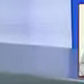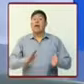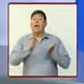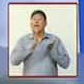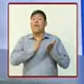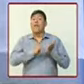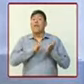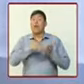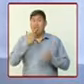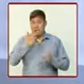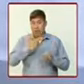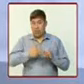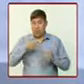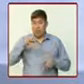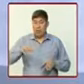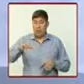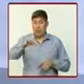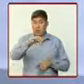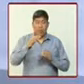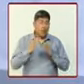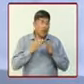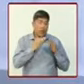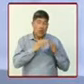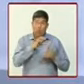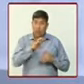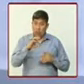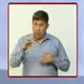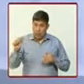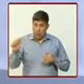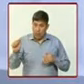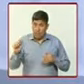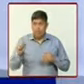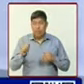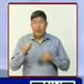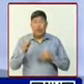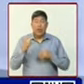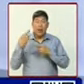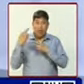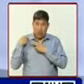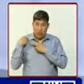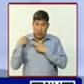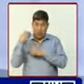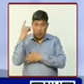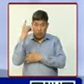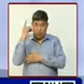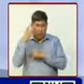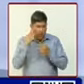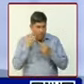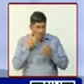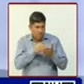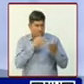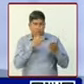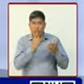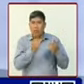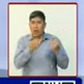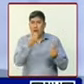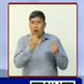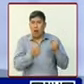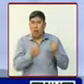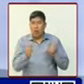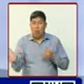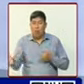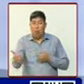Y ante la falta de combustible en varios surtidores de la ciudad de Cochabamba, específicamente, la ANH interceptó al conductor de un vehículo que